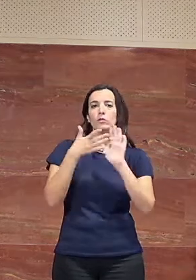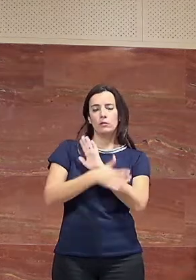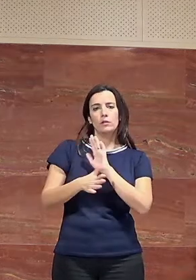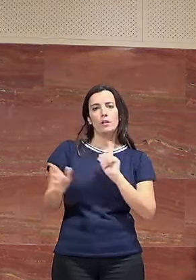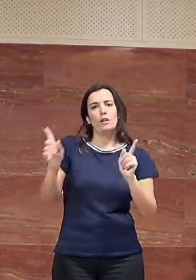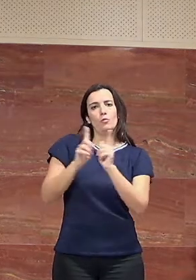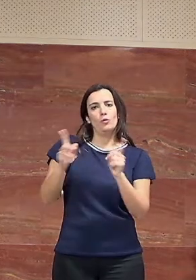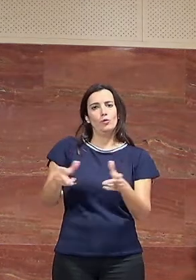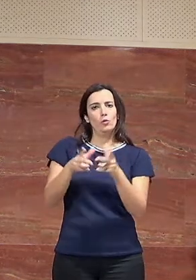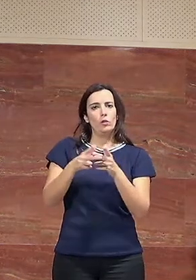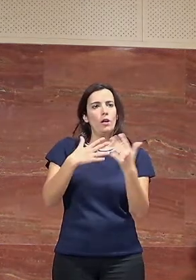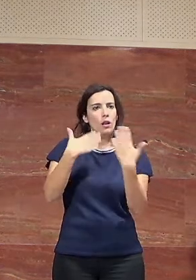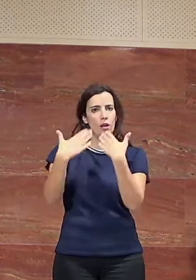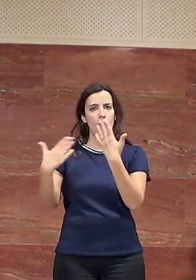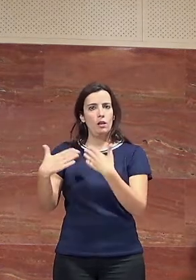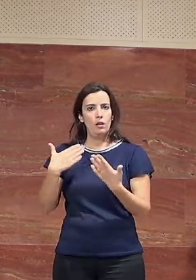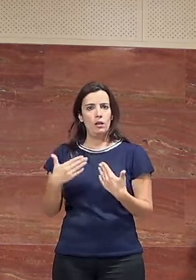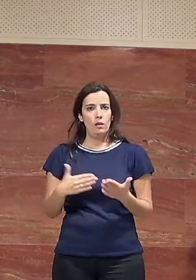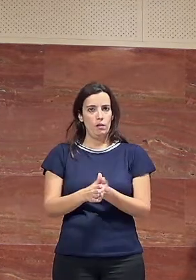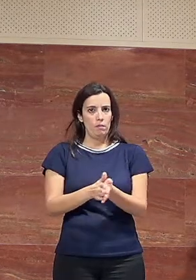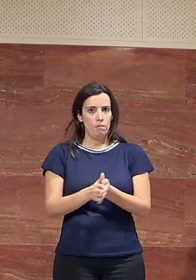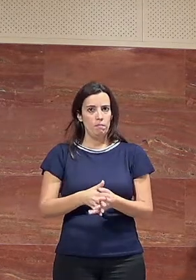social. Y por lo tanto,